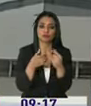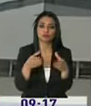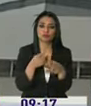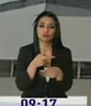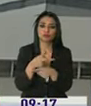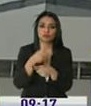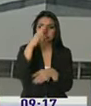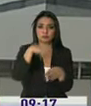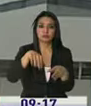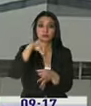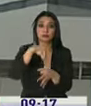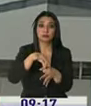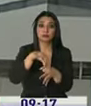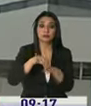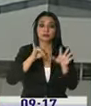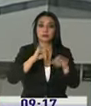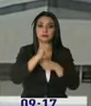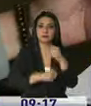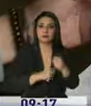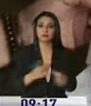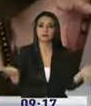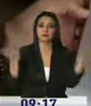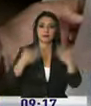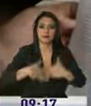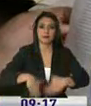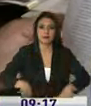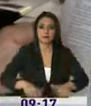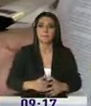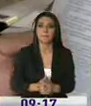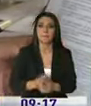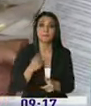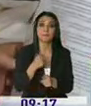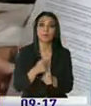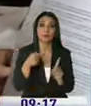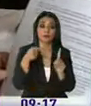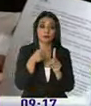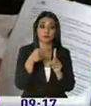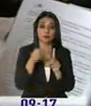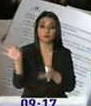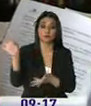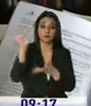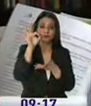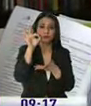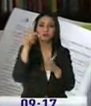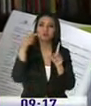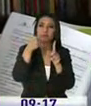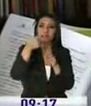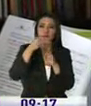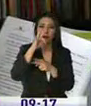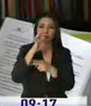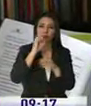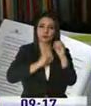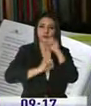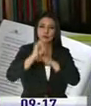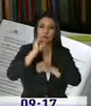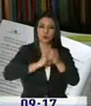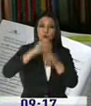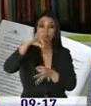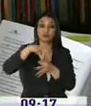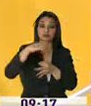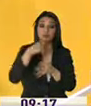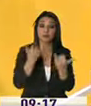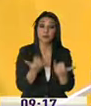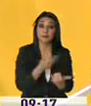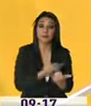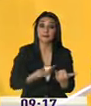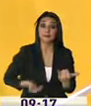Nacional Electoral es de 6 años. Con esa lectura, Fausto Camacho, del Observatorio Electoral, dice que el actual presidente del